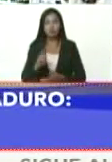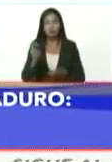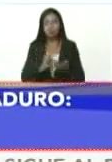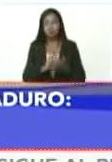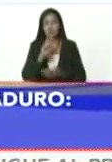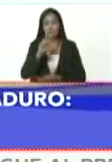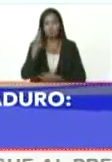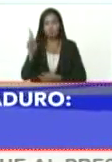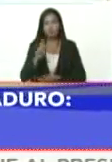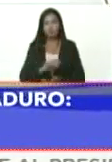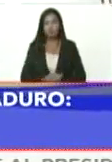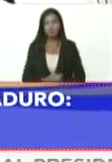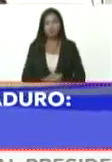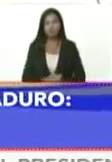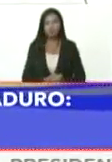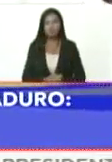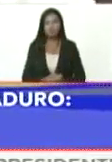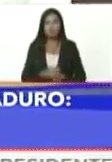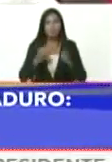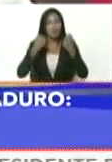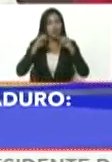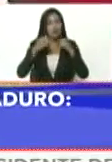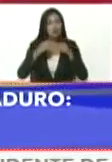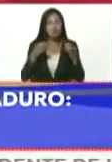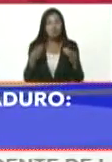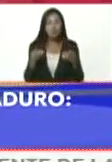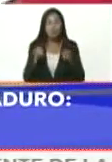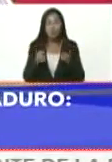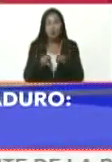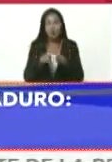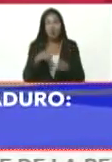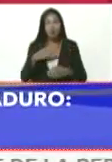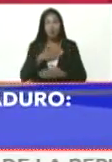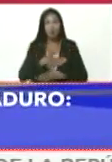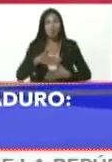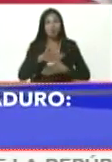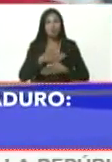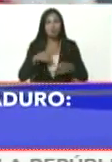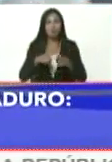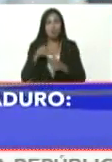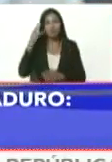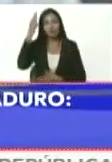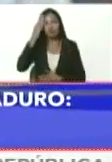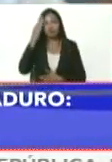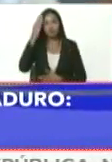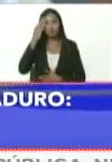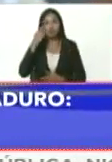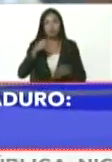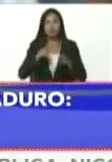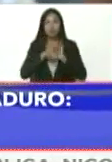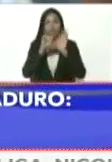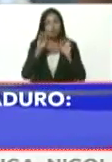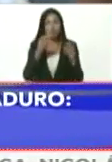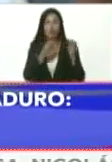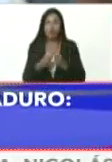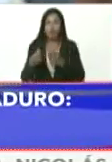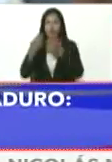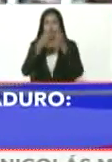2021. Preparemos las condiciones movilizadoras de conciencia, organizativas, económicas,